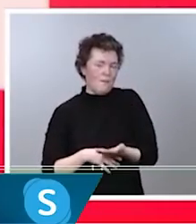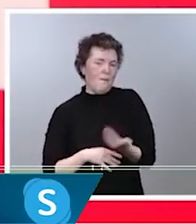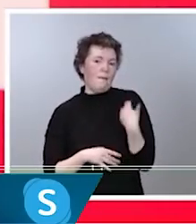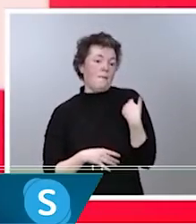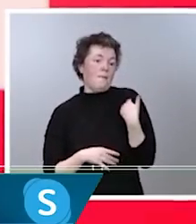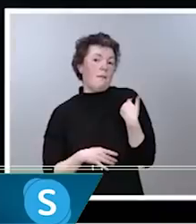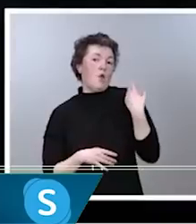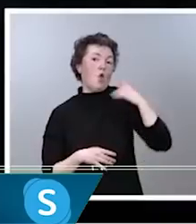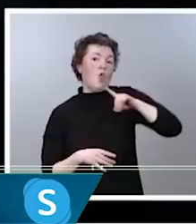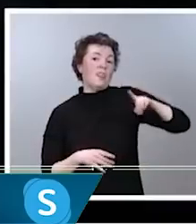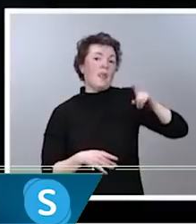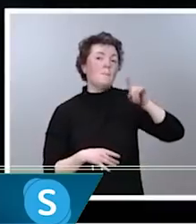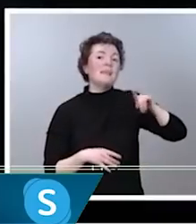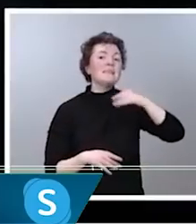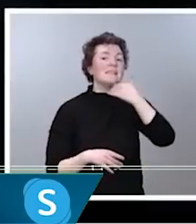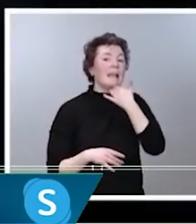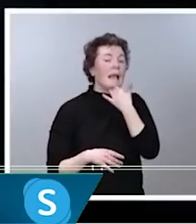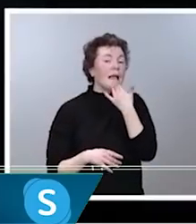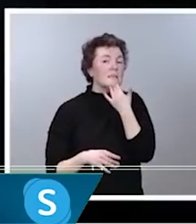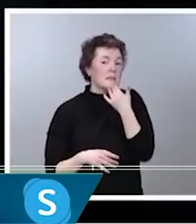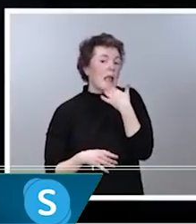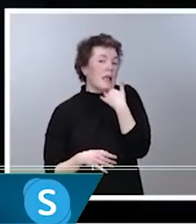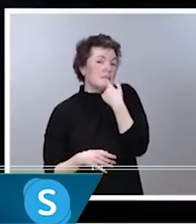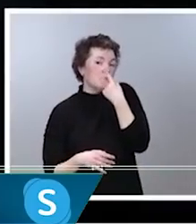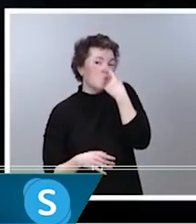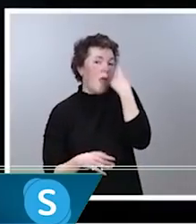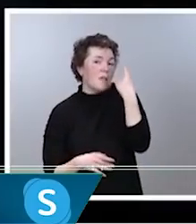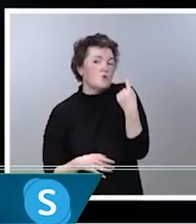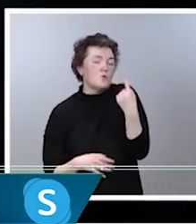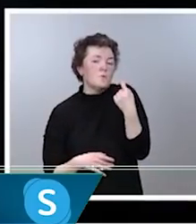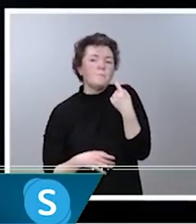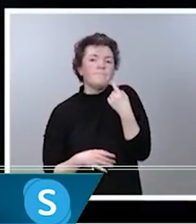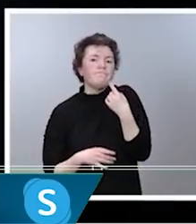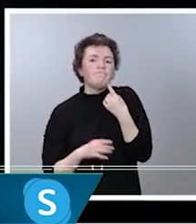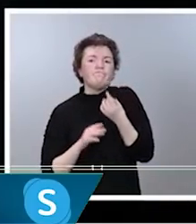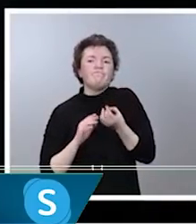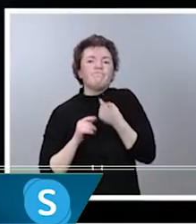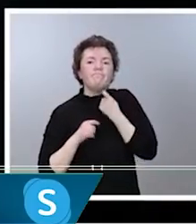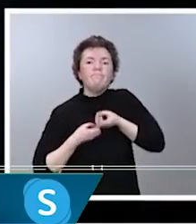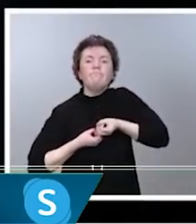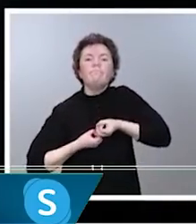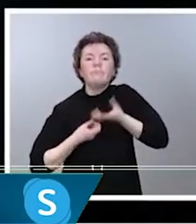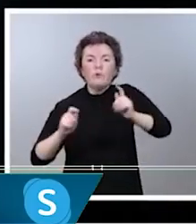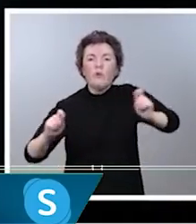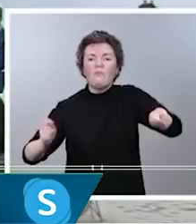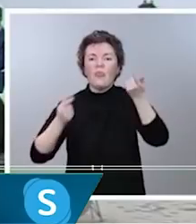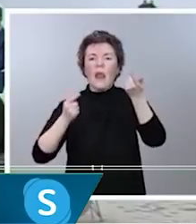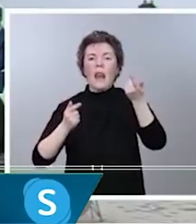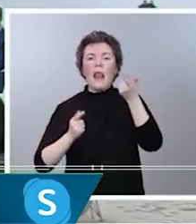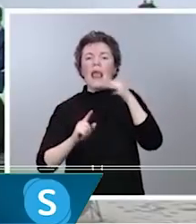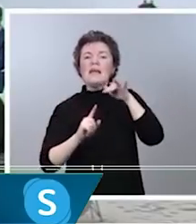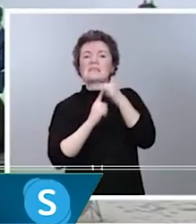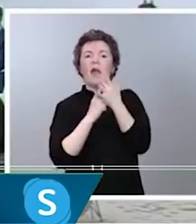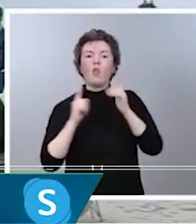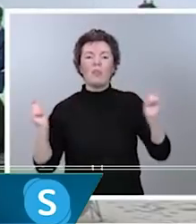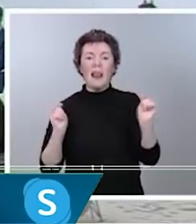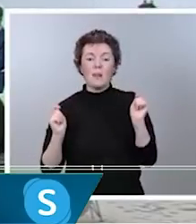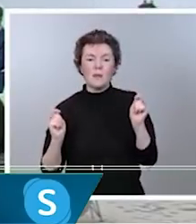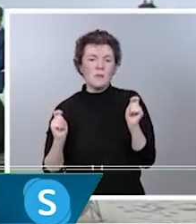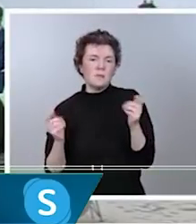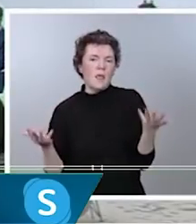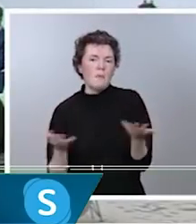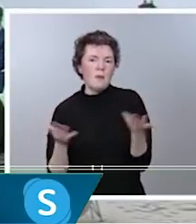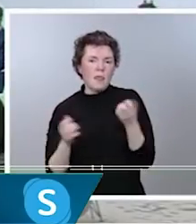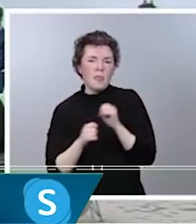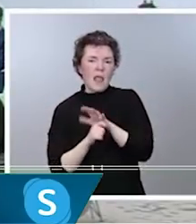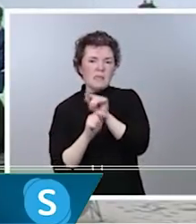para que el empleo no sufriera. Aquí, mientras tanto, estamos con el 14% de paro y estamos con prácticamente un millón y medio de personas que